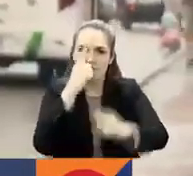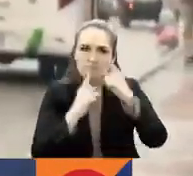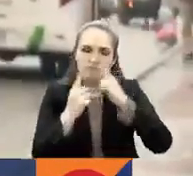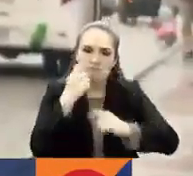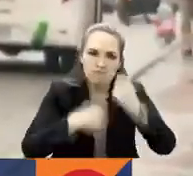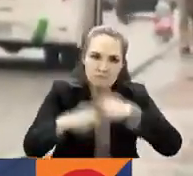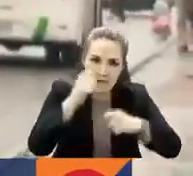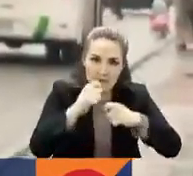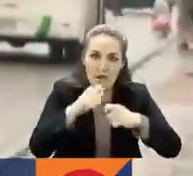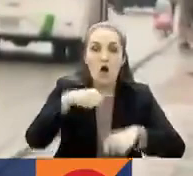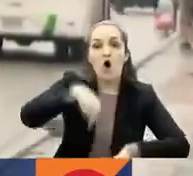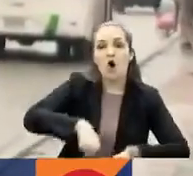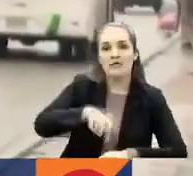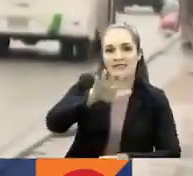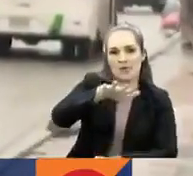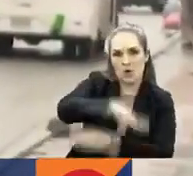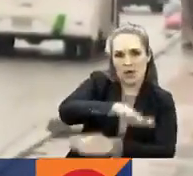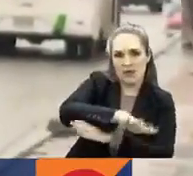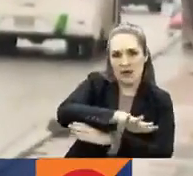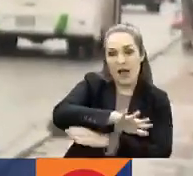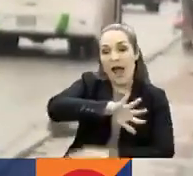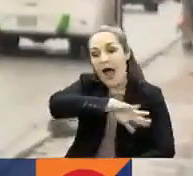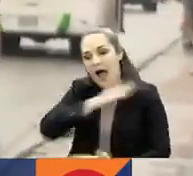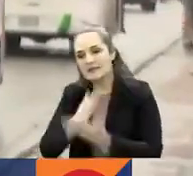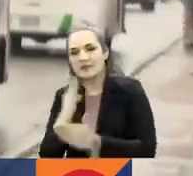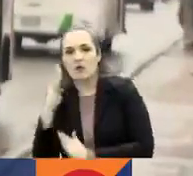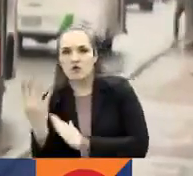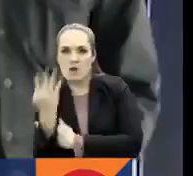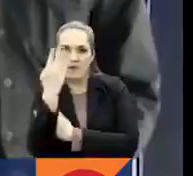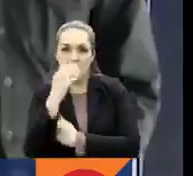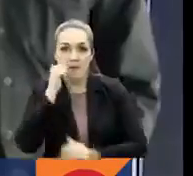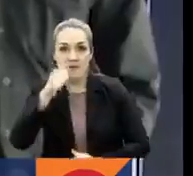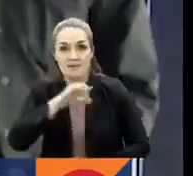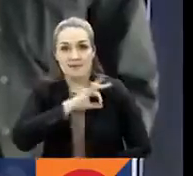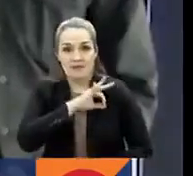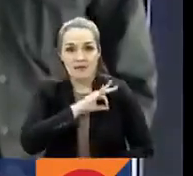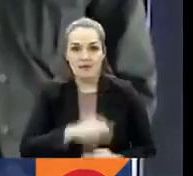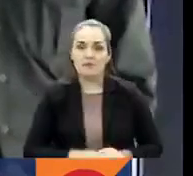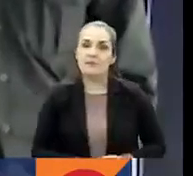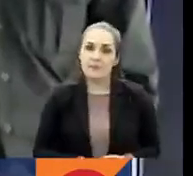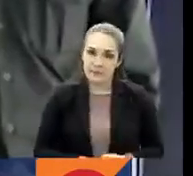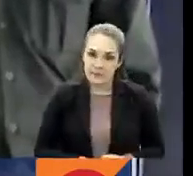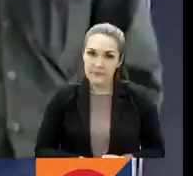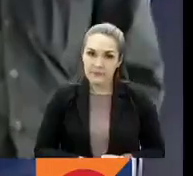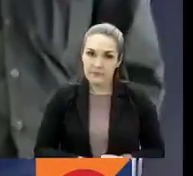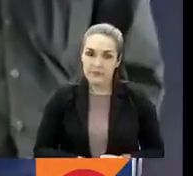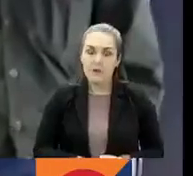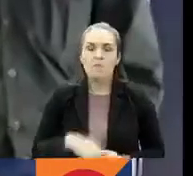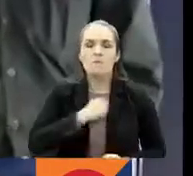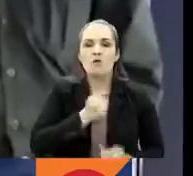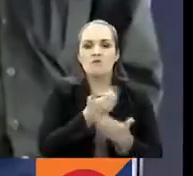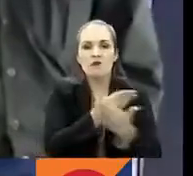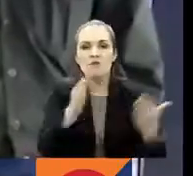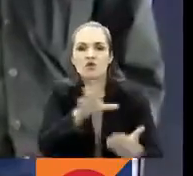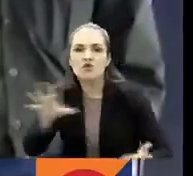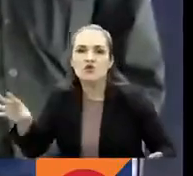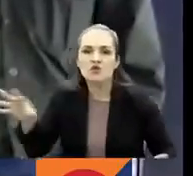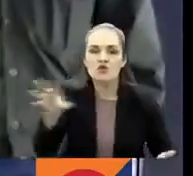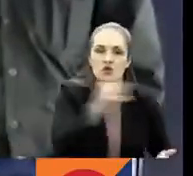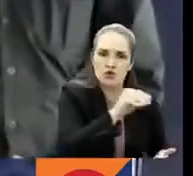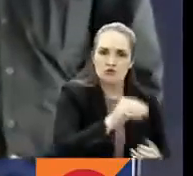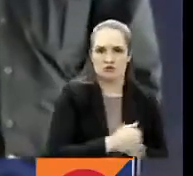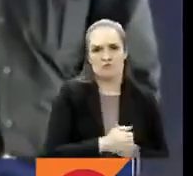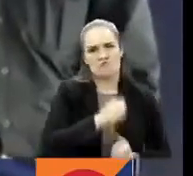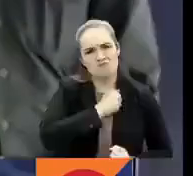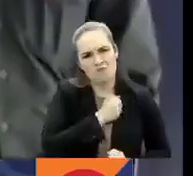día de hoy hasta las 4 de la mañana de este sábado. Quiero pedirle el favor a todos los soachunos para que conservemos nuestra